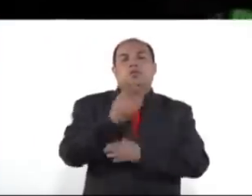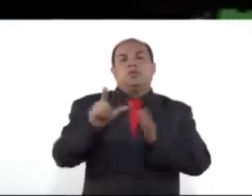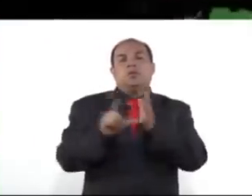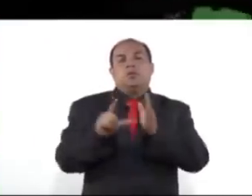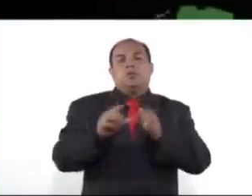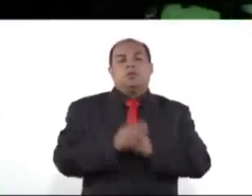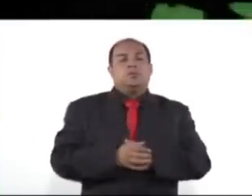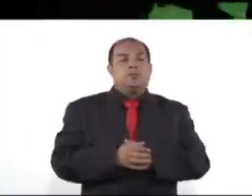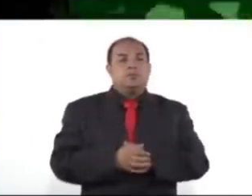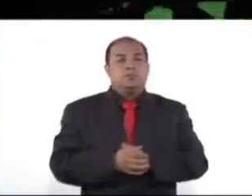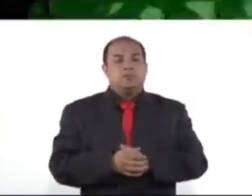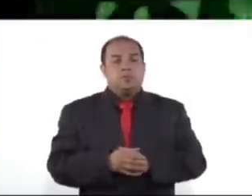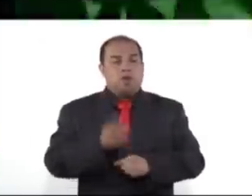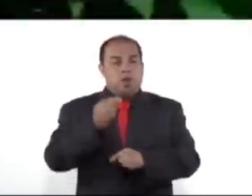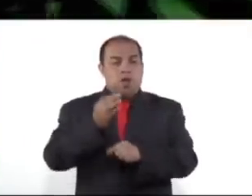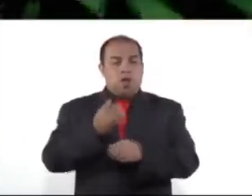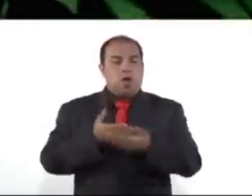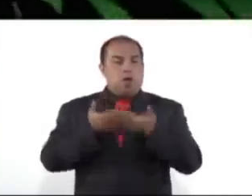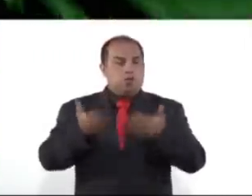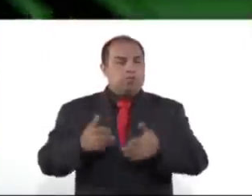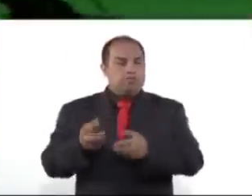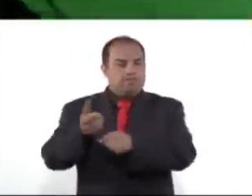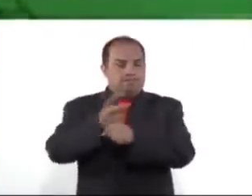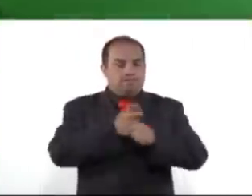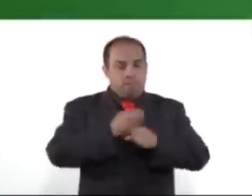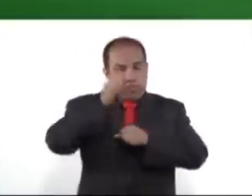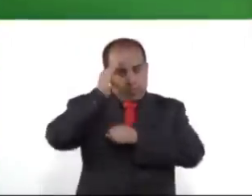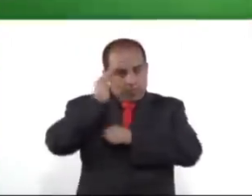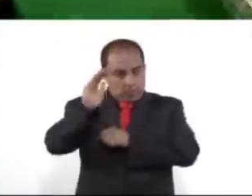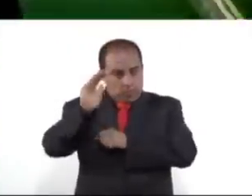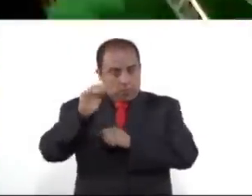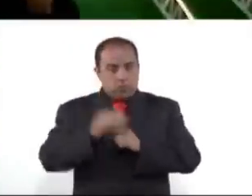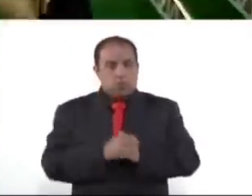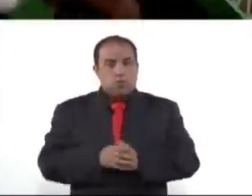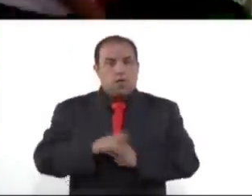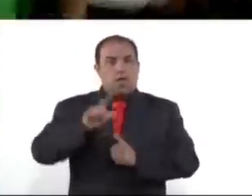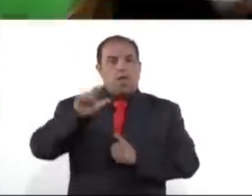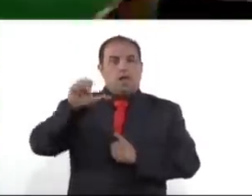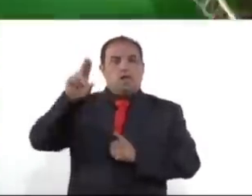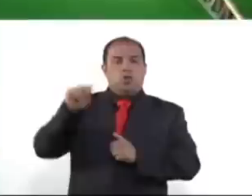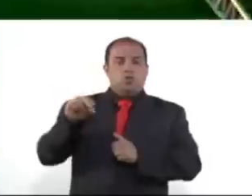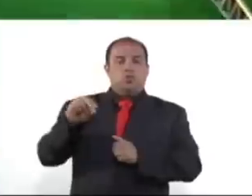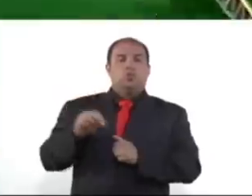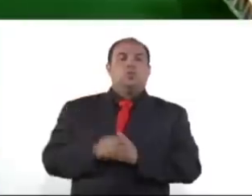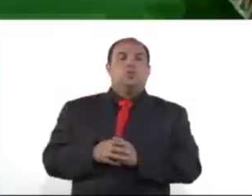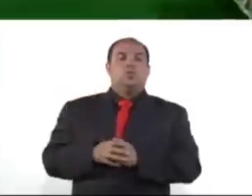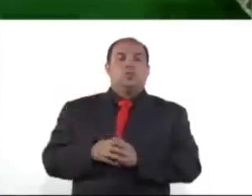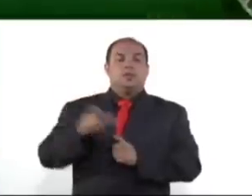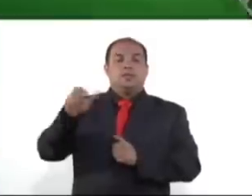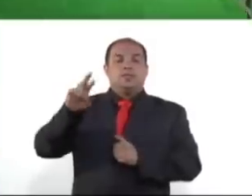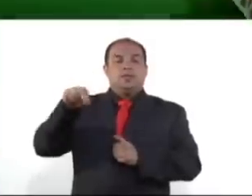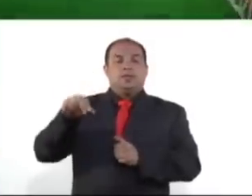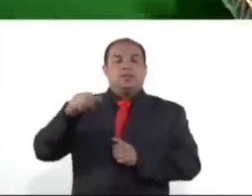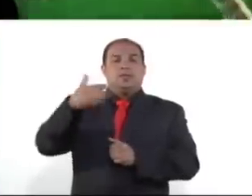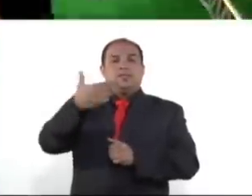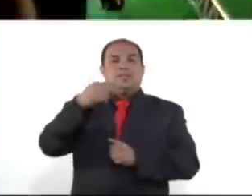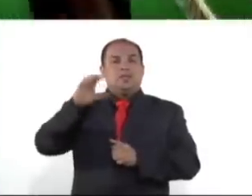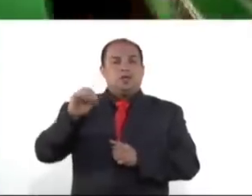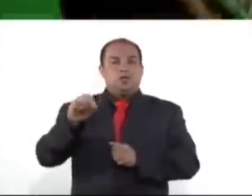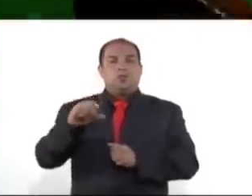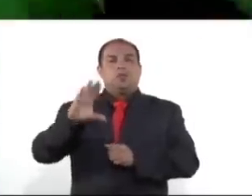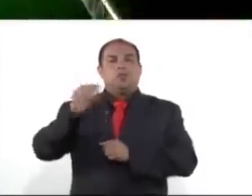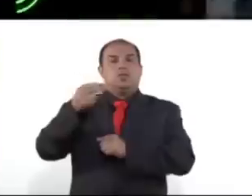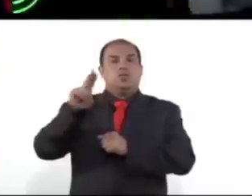Al siguiente Vamos a invitar A los señores Lou Qilian Chao Huixuan Zhou